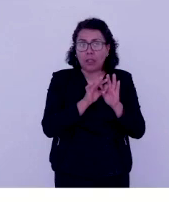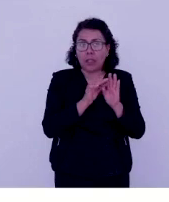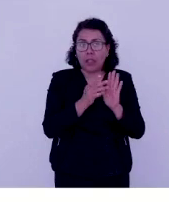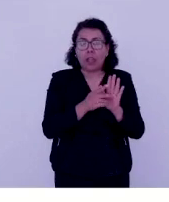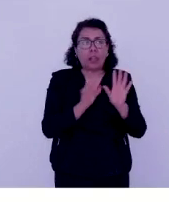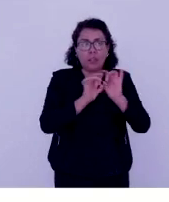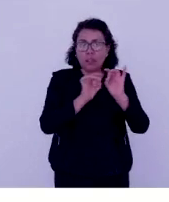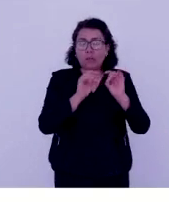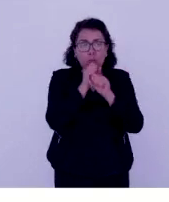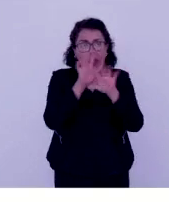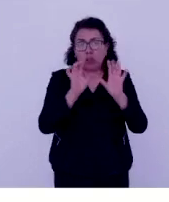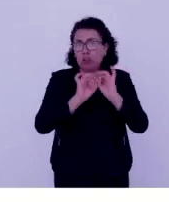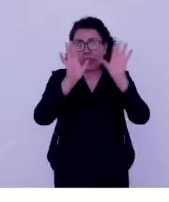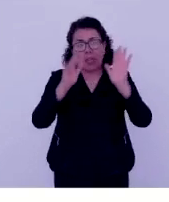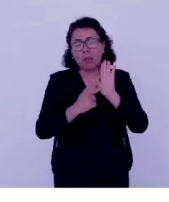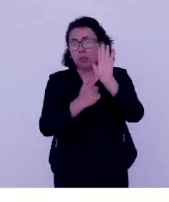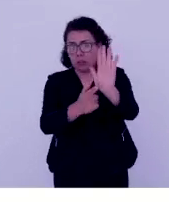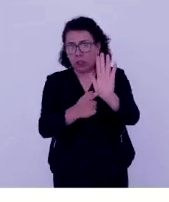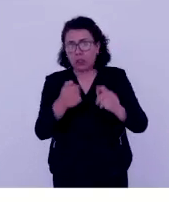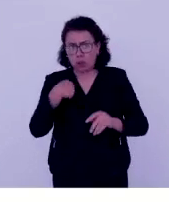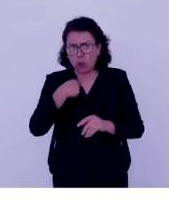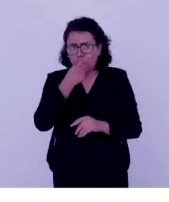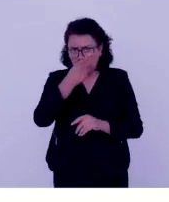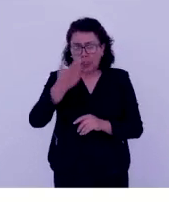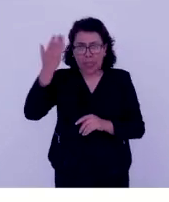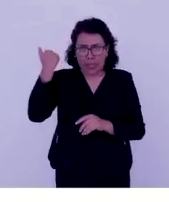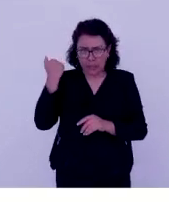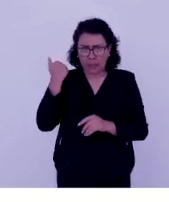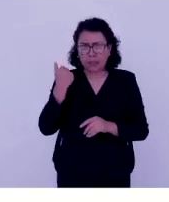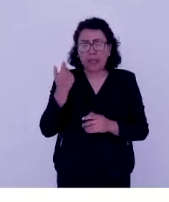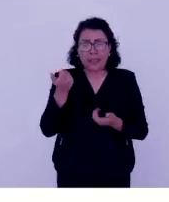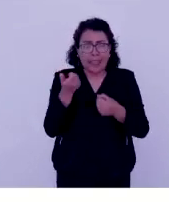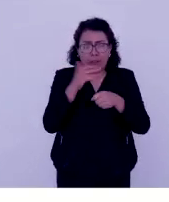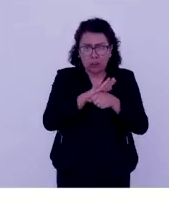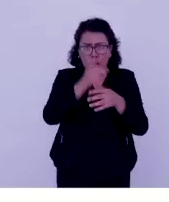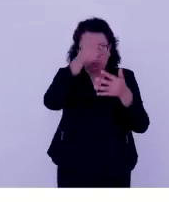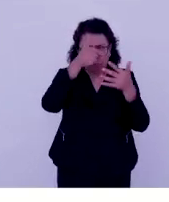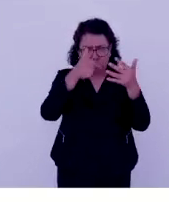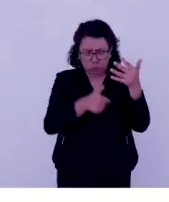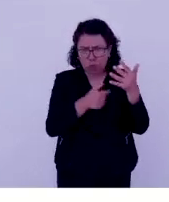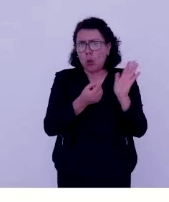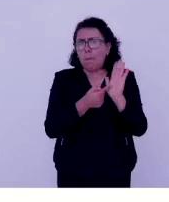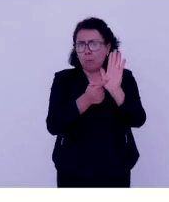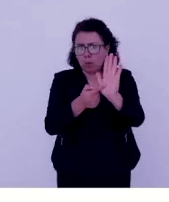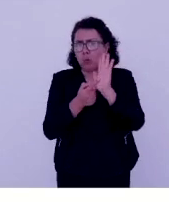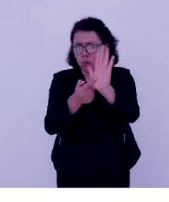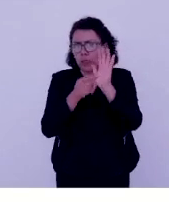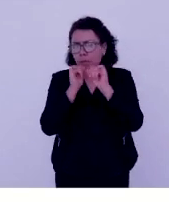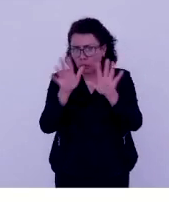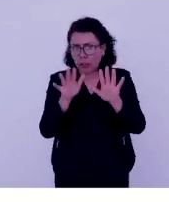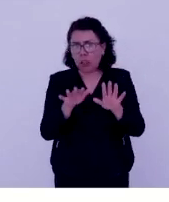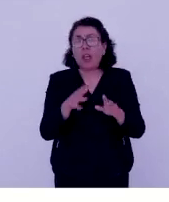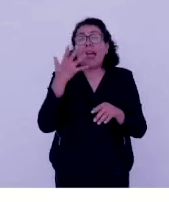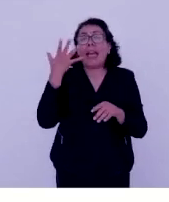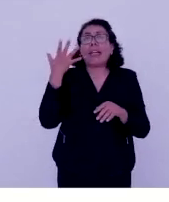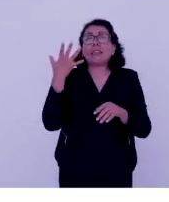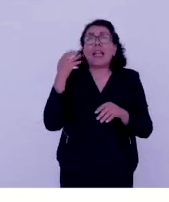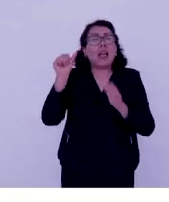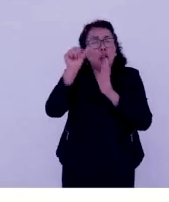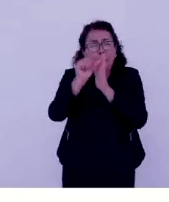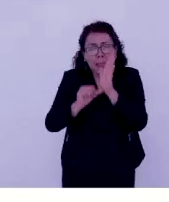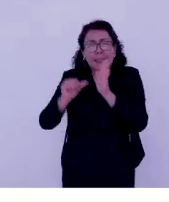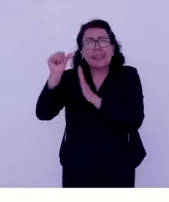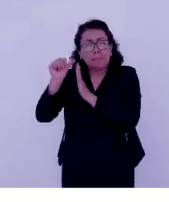democrático de derecho ya mencioné que cumplimos con una rendición de cuentas constante al publicar dentro de los primeros 5 días de cada